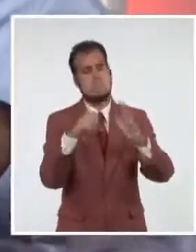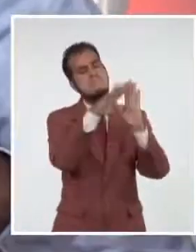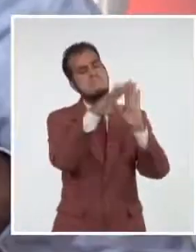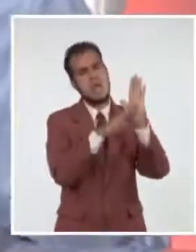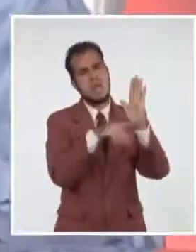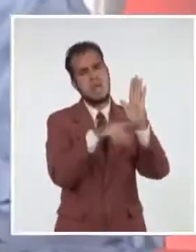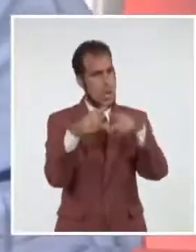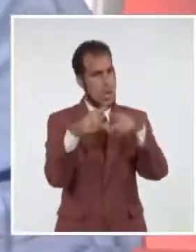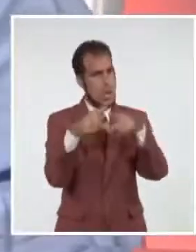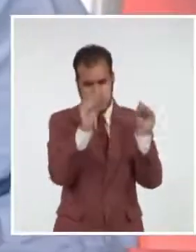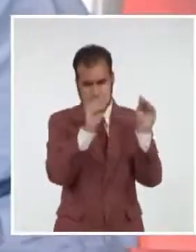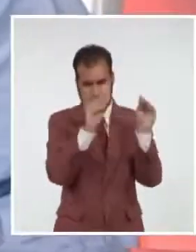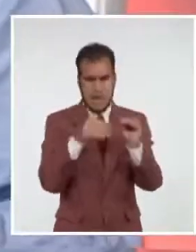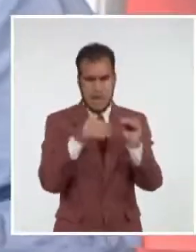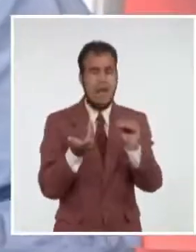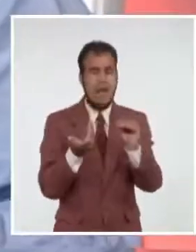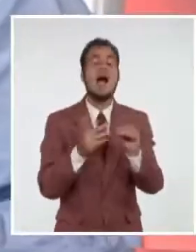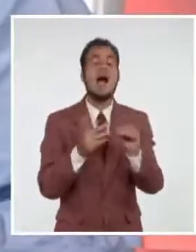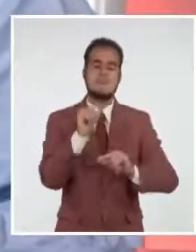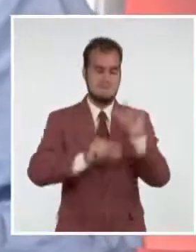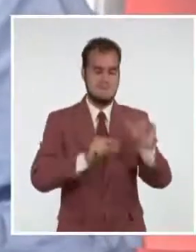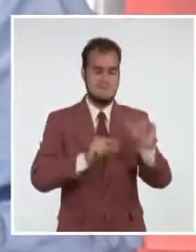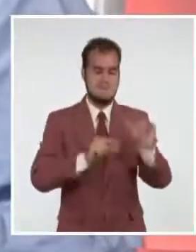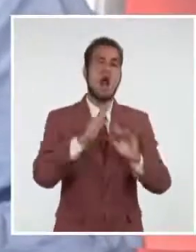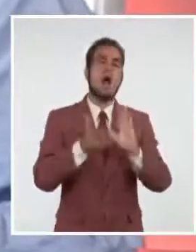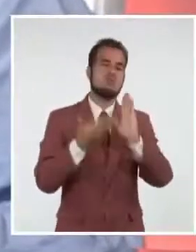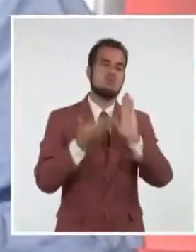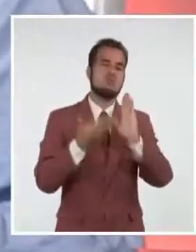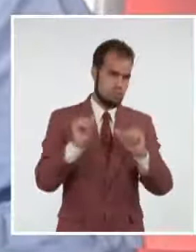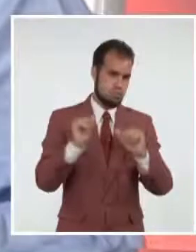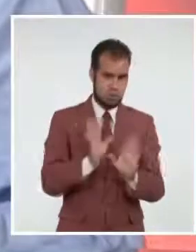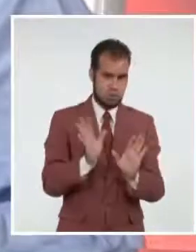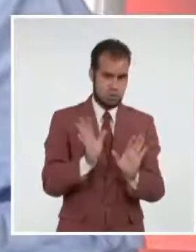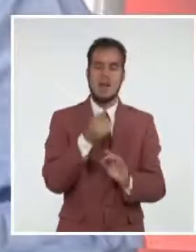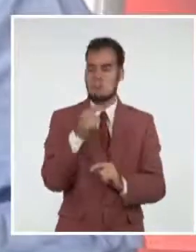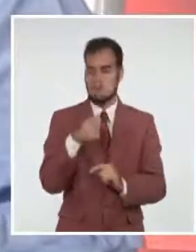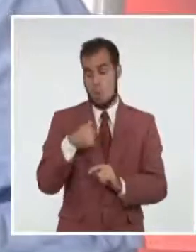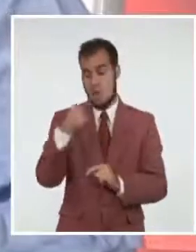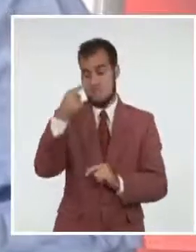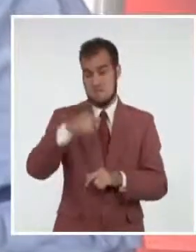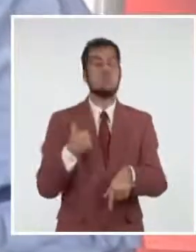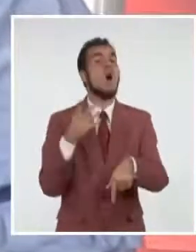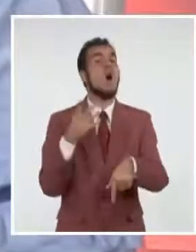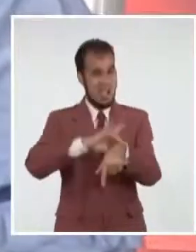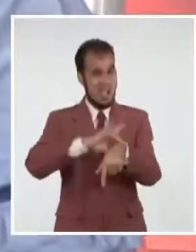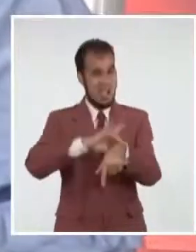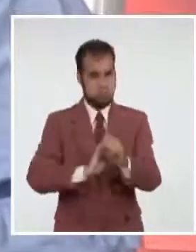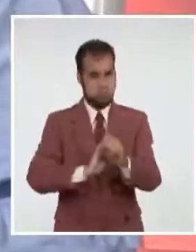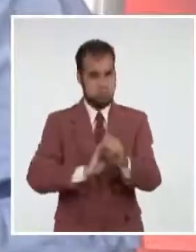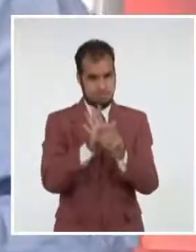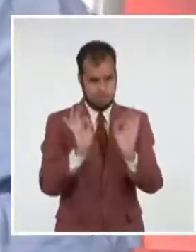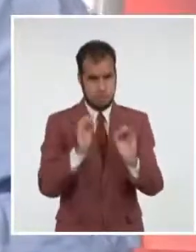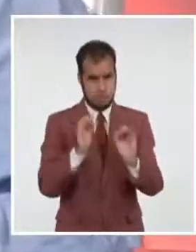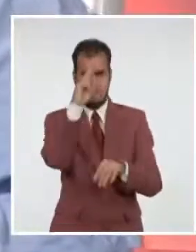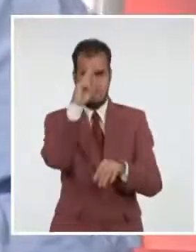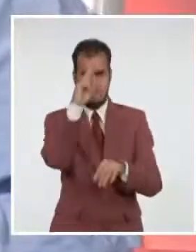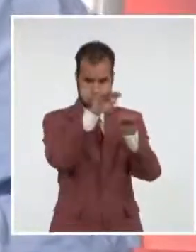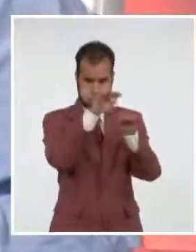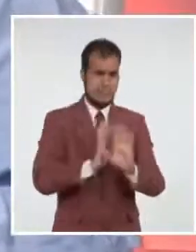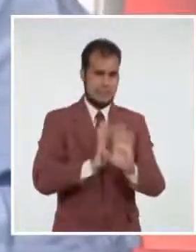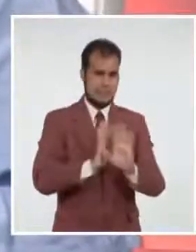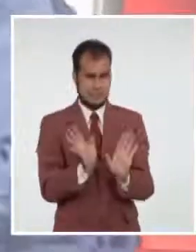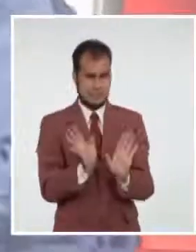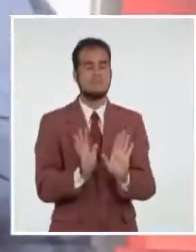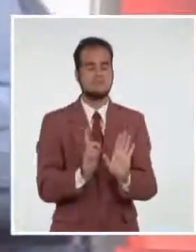estoy ingresado en un hospital, confirmado de COVID-19. Entonces, antiguamente, pues